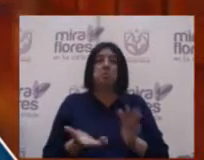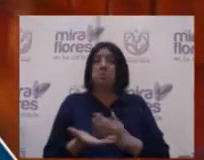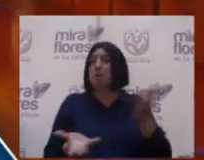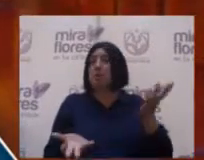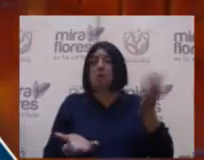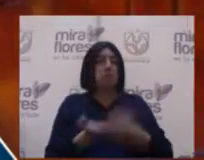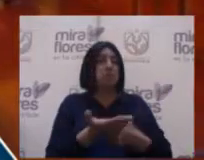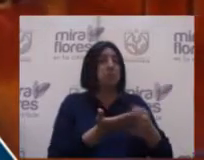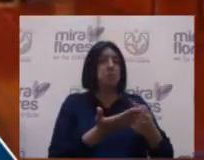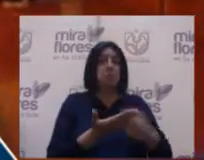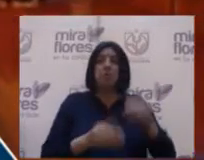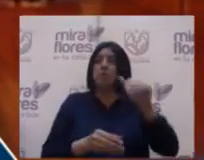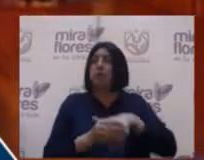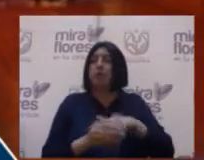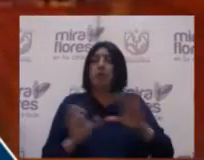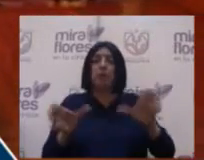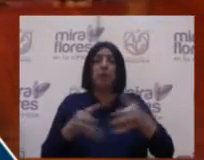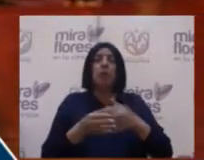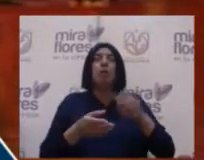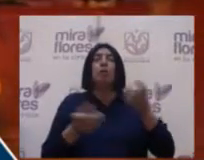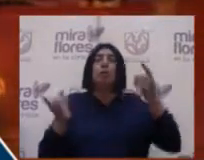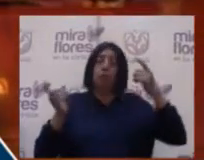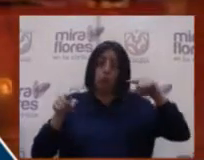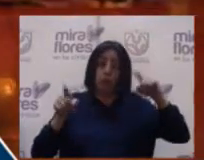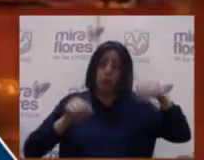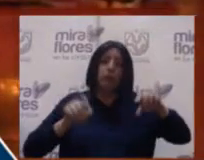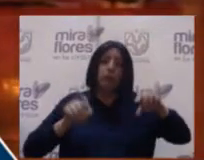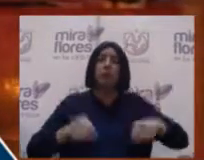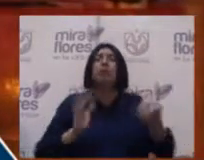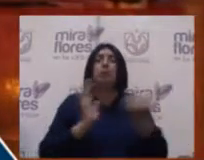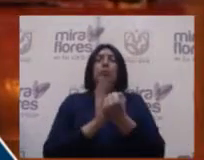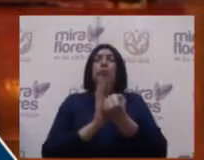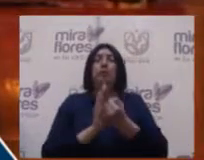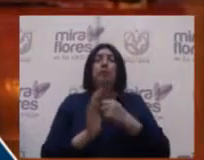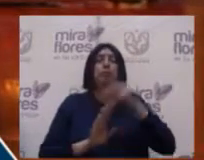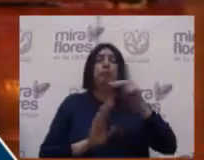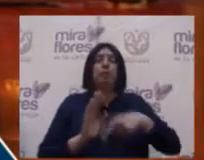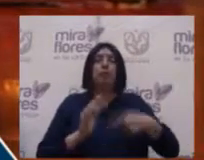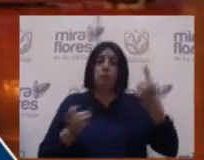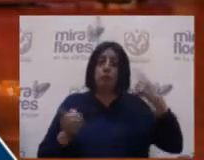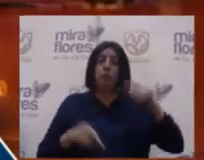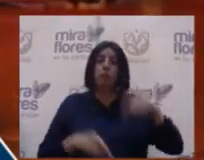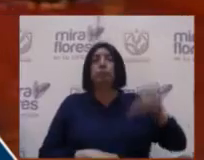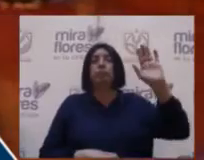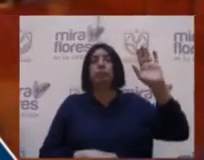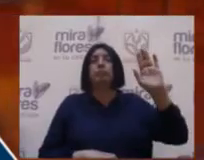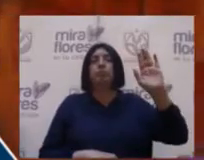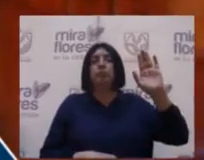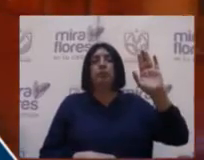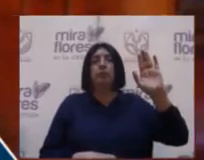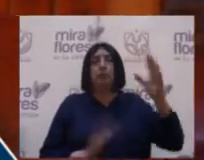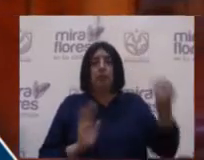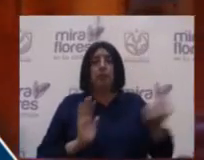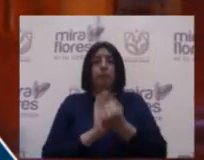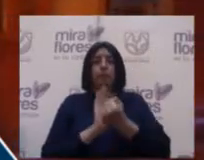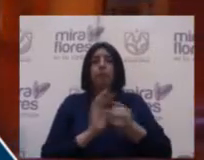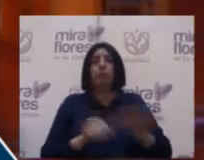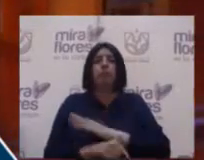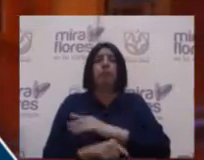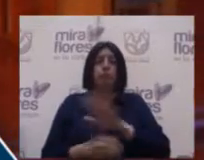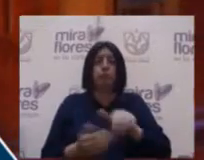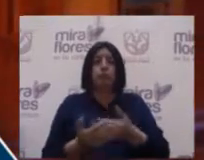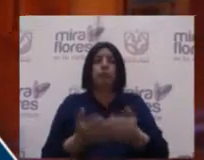debate, procederemos a votar. Aquellos miembros del Consejo que estén a favor de aprobar este proyecto, sírvanse a expresar la señal de conformidad. Se aprueba por unanimidad